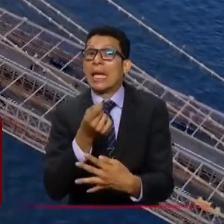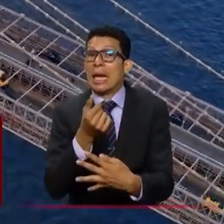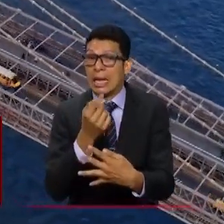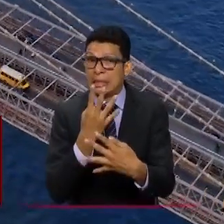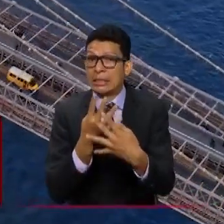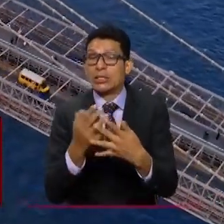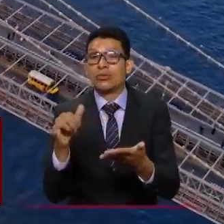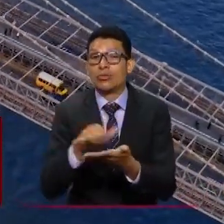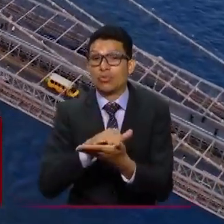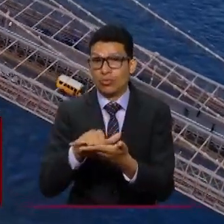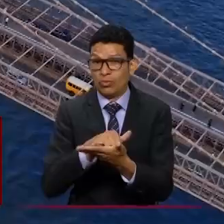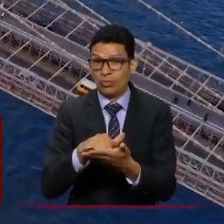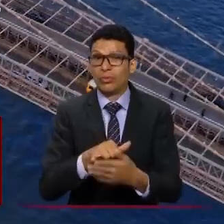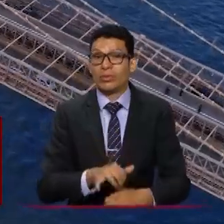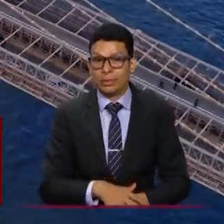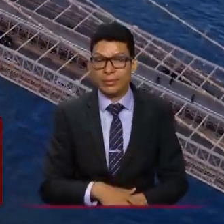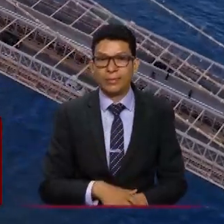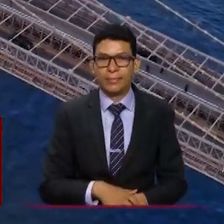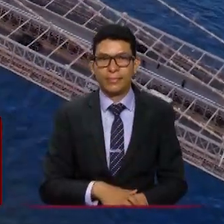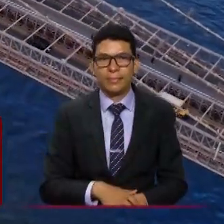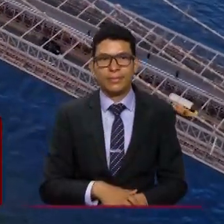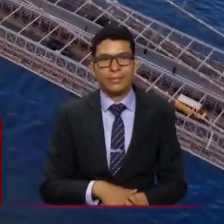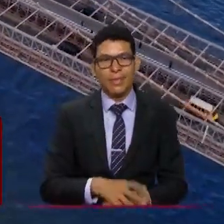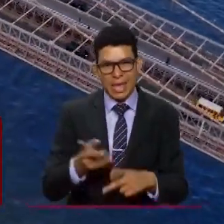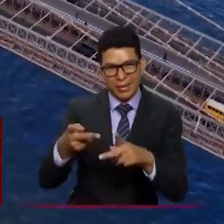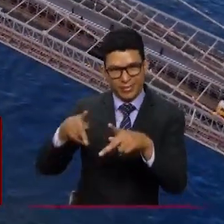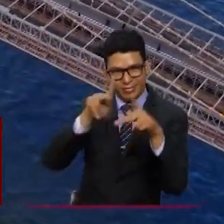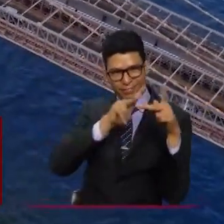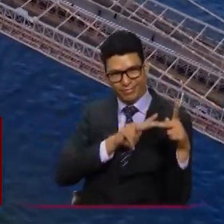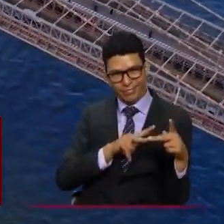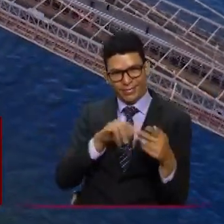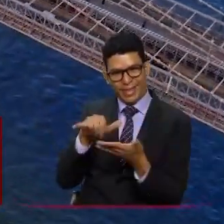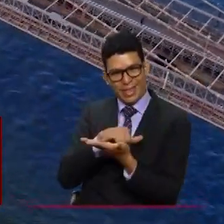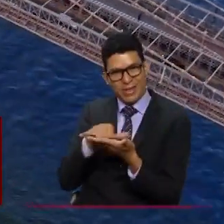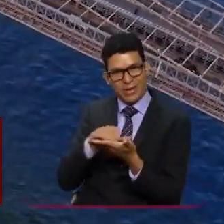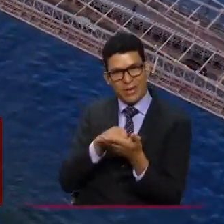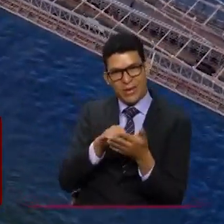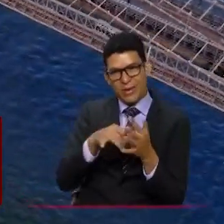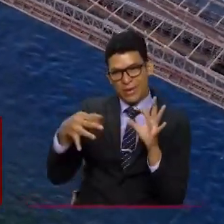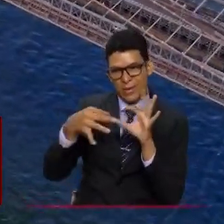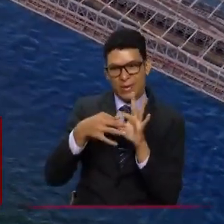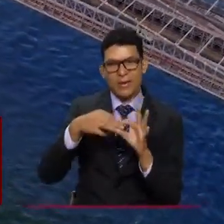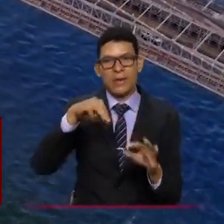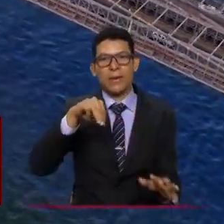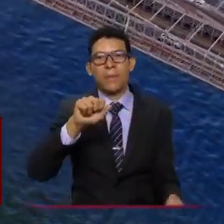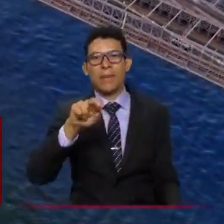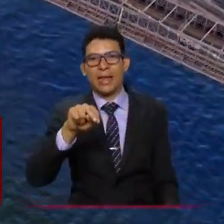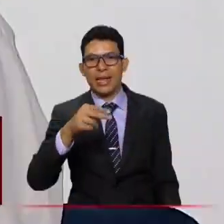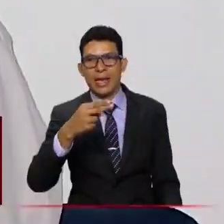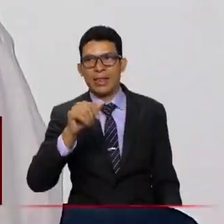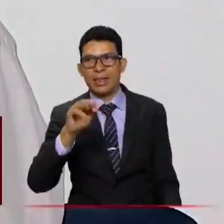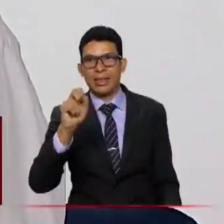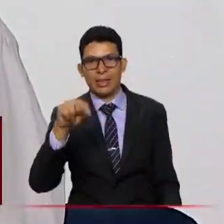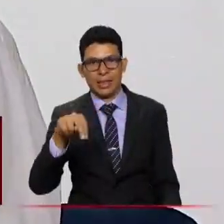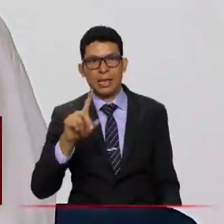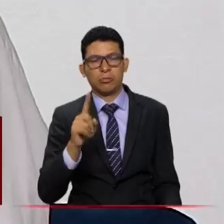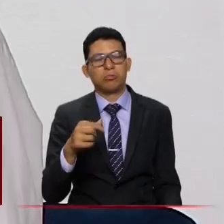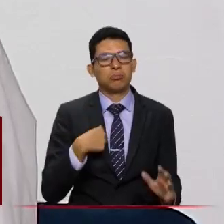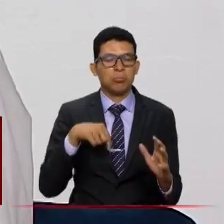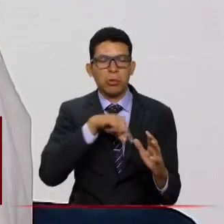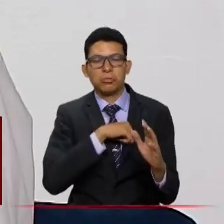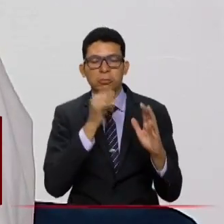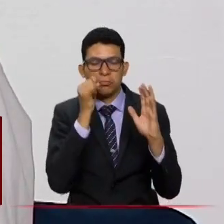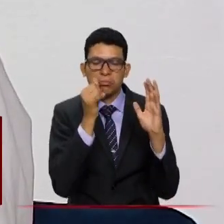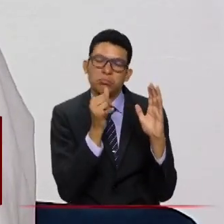ganarse en Nueva York. Pero se pasaba por el puente de Brooklyn que comunica pues a Manhattan con Bronx y ahí con el camarógrafo estábamos haciendo